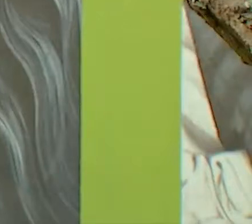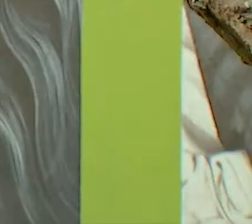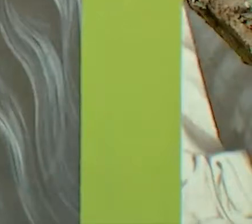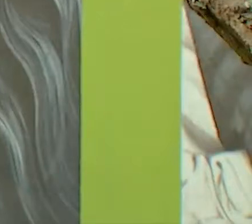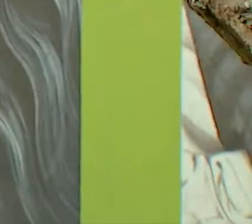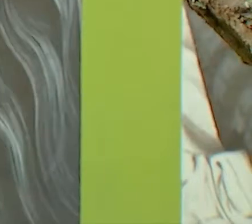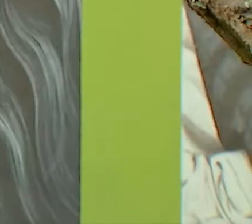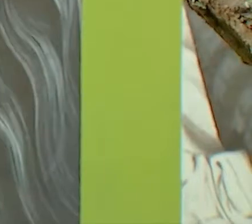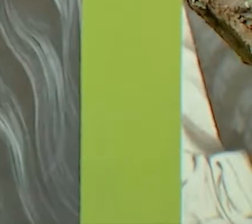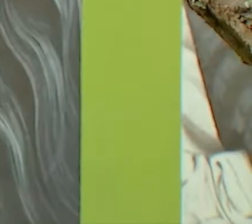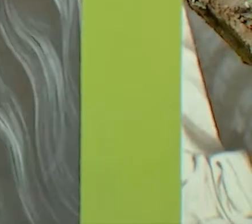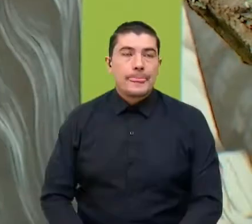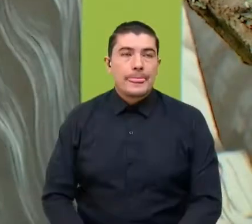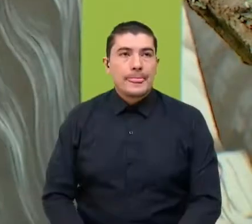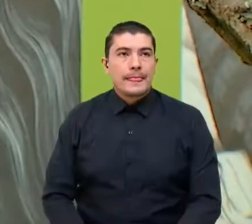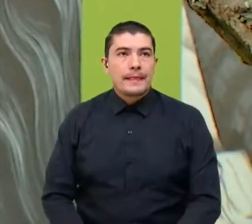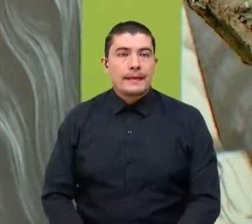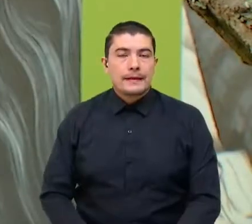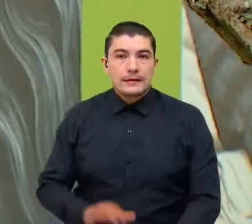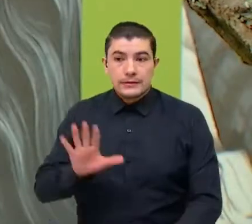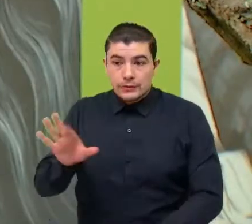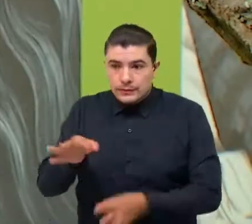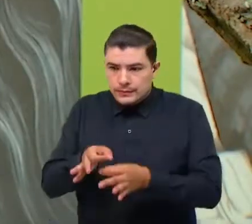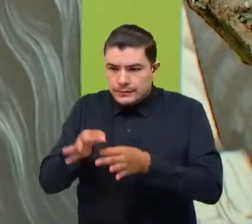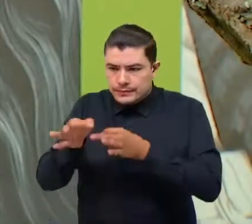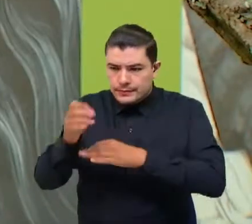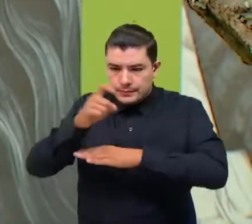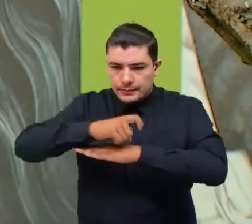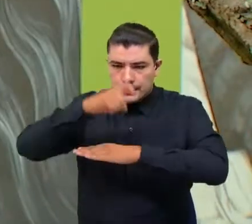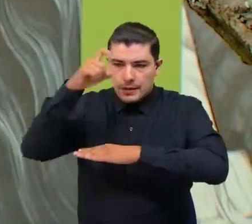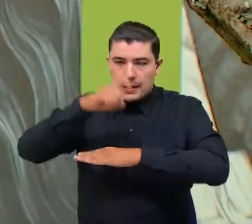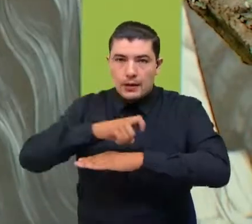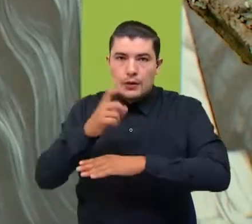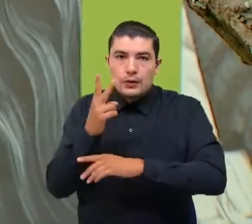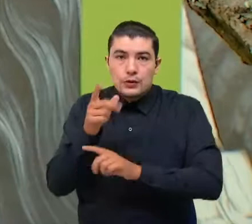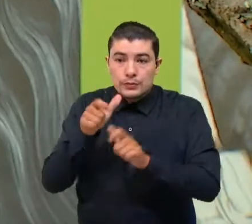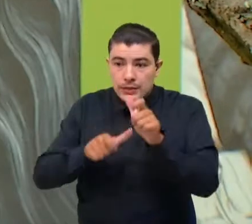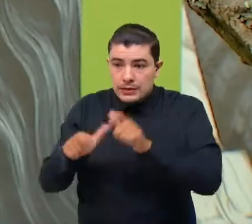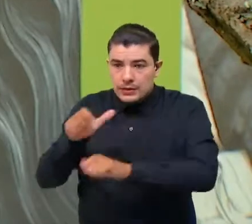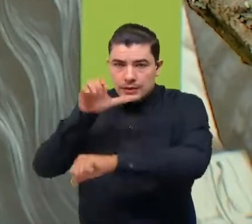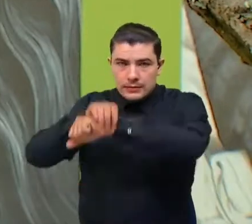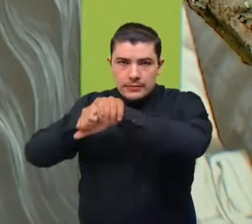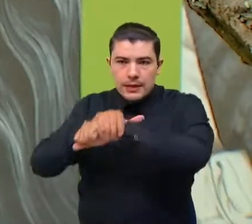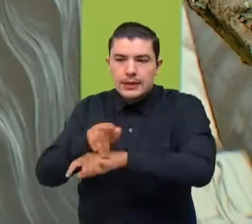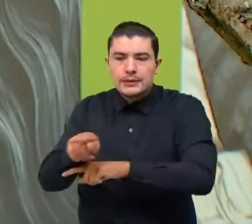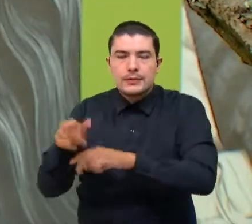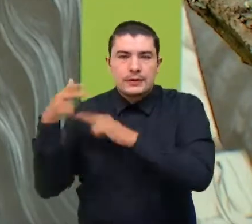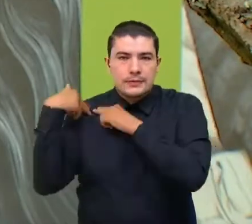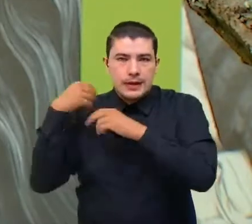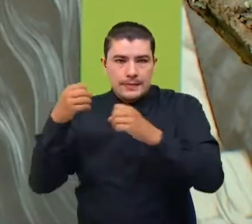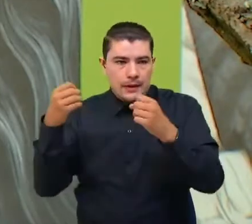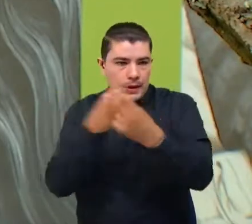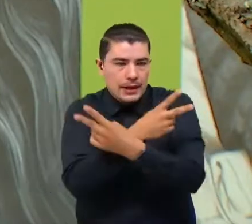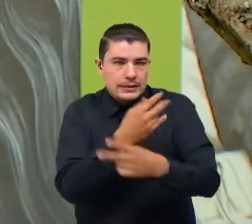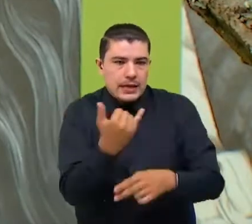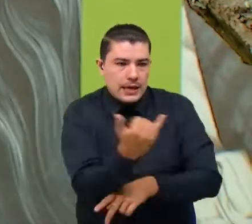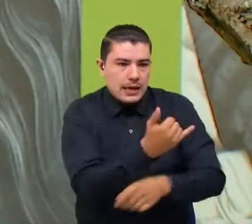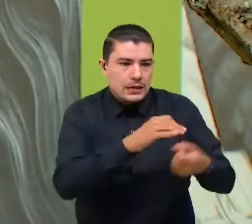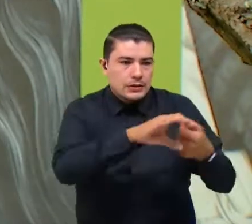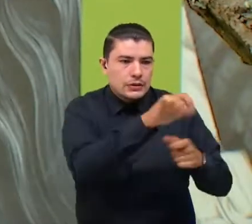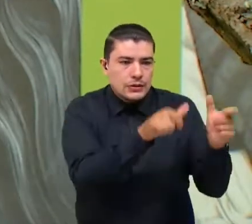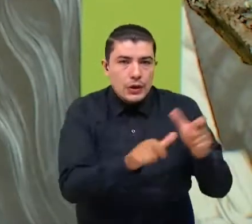y mucha atención porque antiguo fueron capturados dos objetos que son acusados de atentar contra la población civil y la fuerza pública con